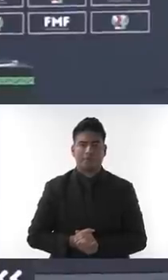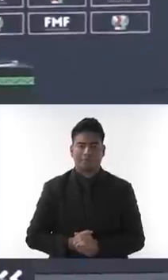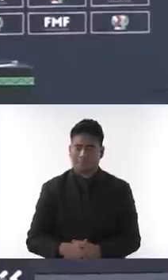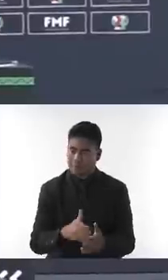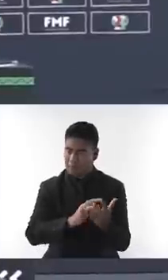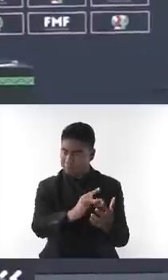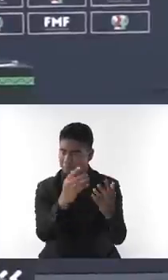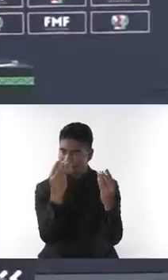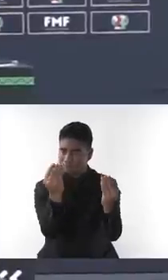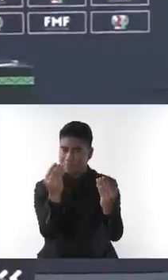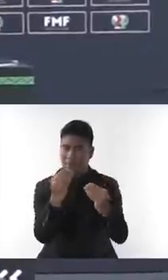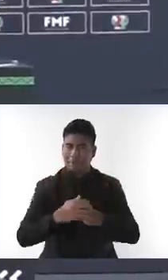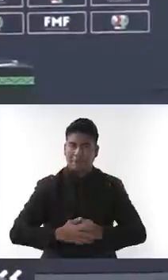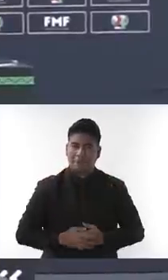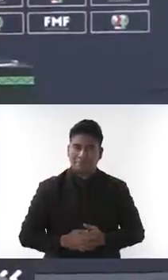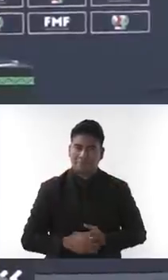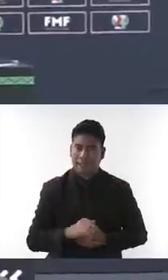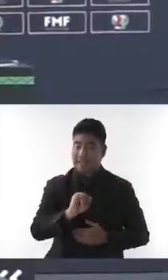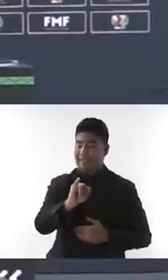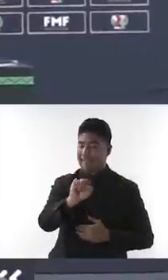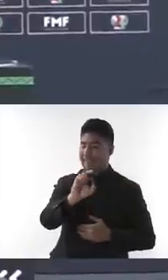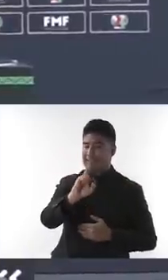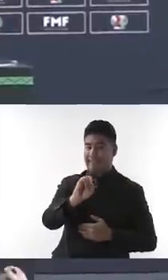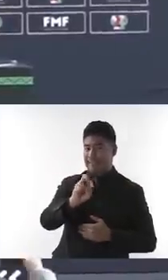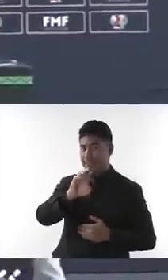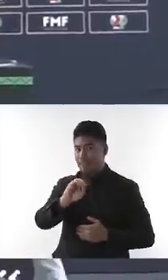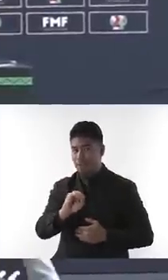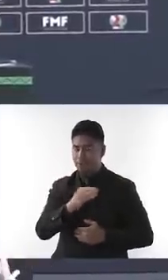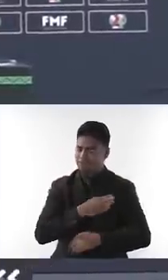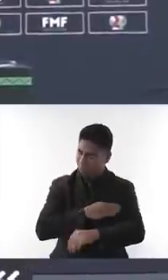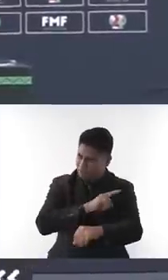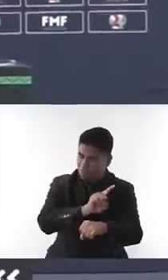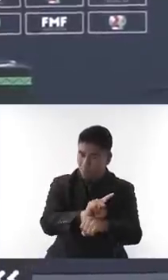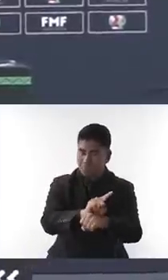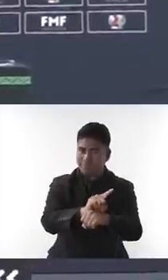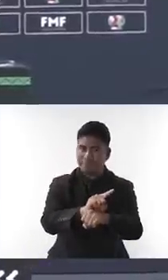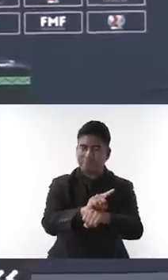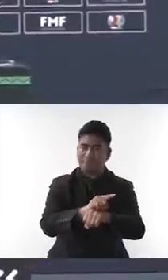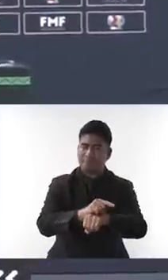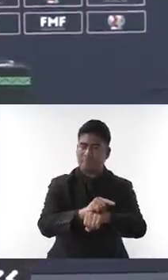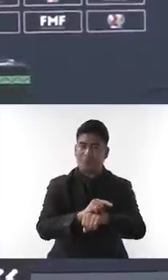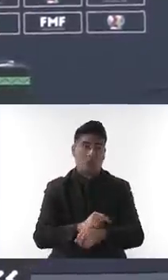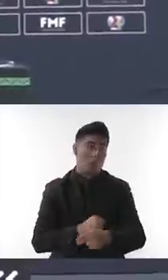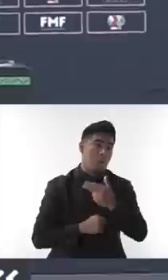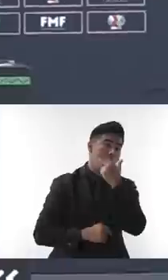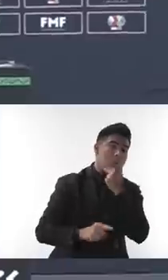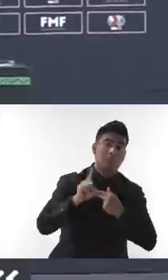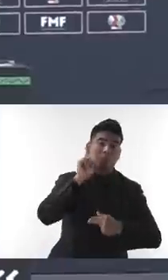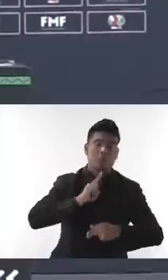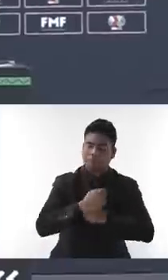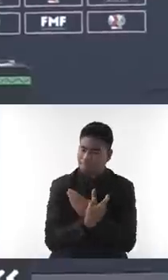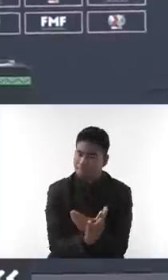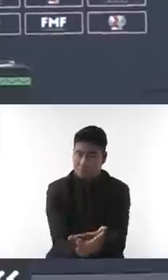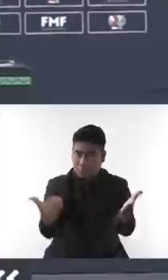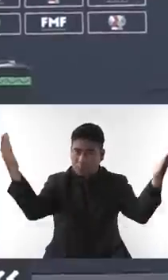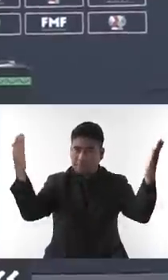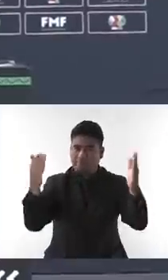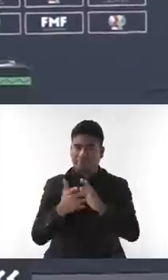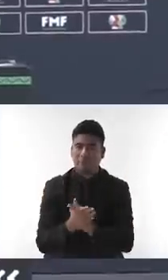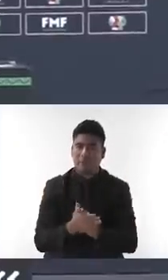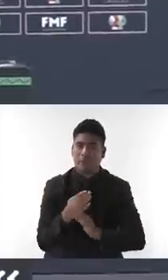Muchas gracias, Isidro. Muy buenos días a todas, muy buenos días a